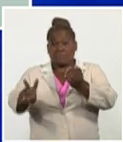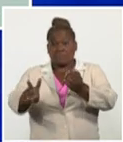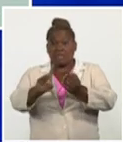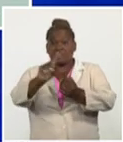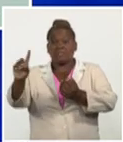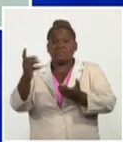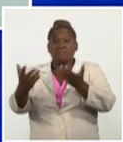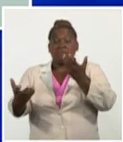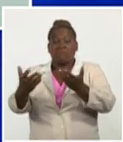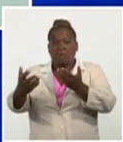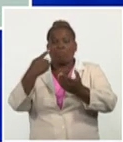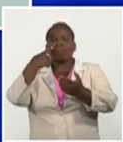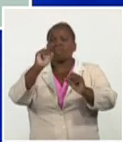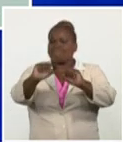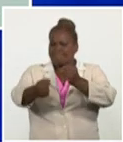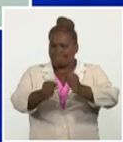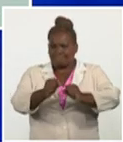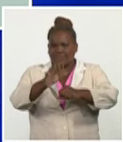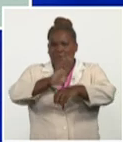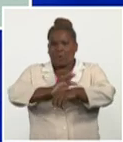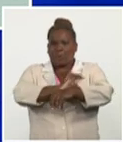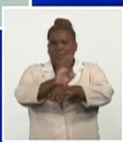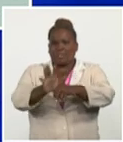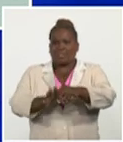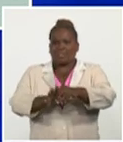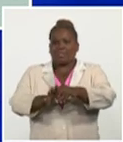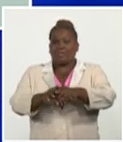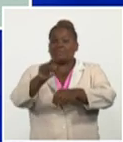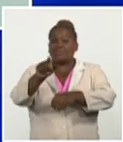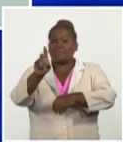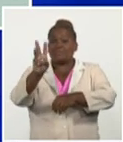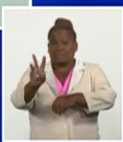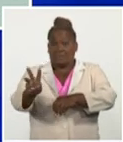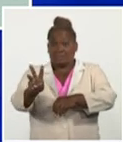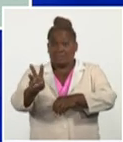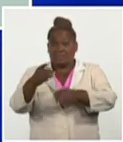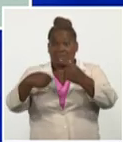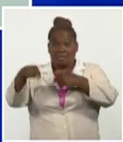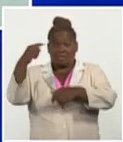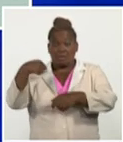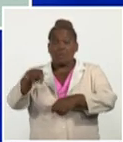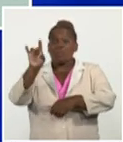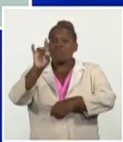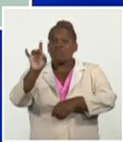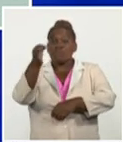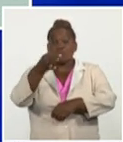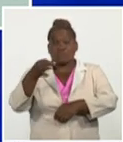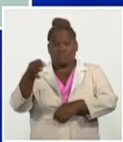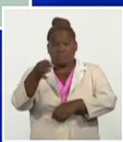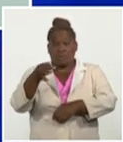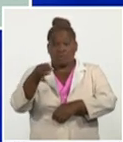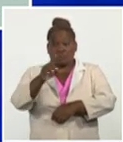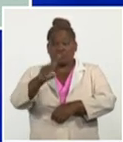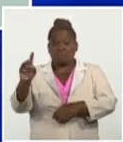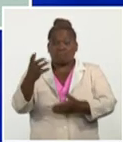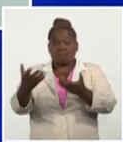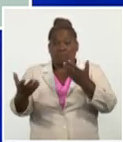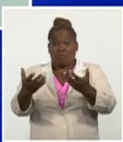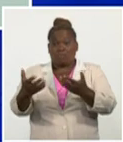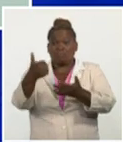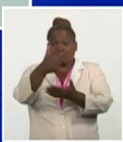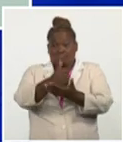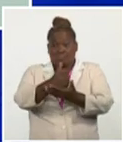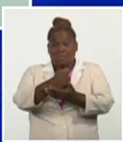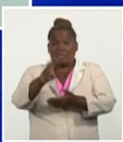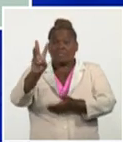mantiene un control de la pandemia. Los 13 casos de ayer, 9 del municipio de Cienfuegos, 3 de Cruces y